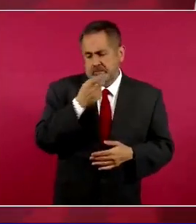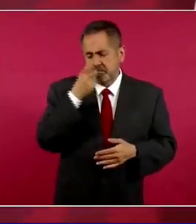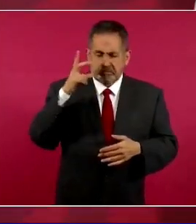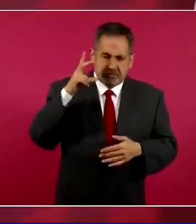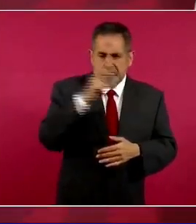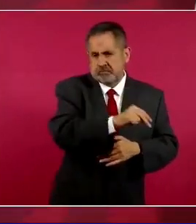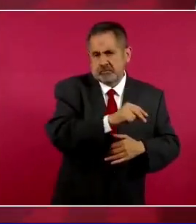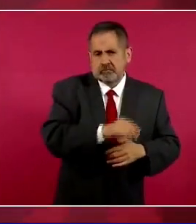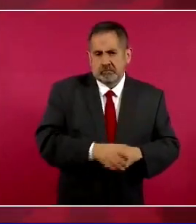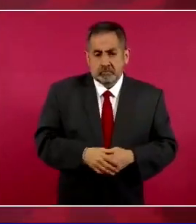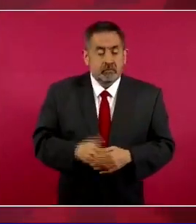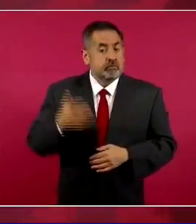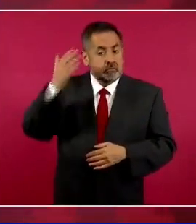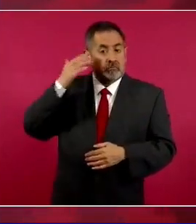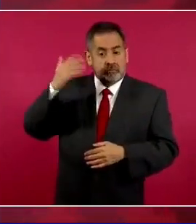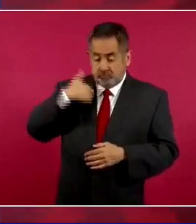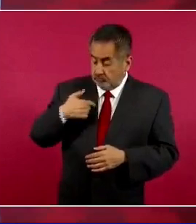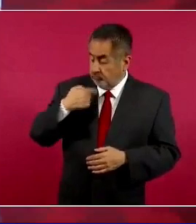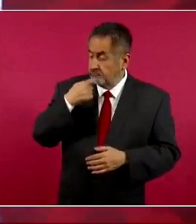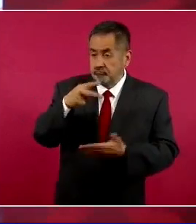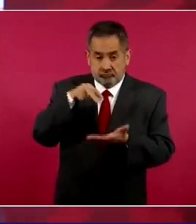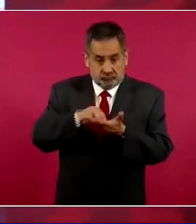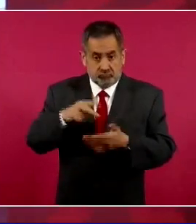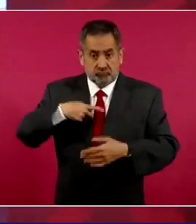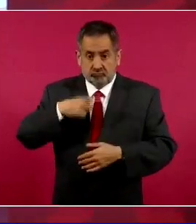Desde el principio lo planteé,